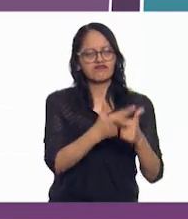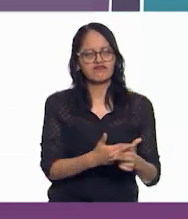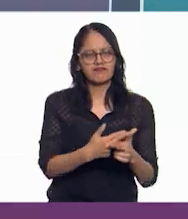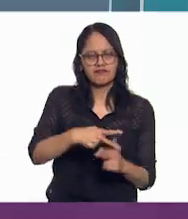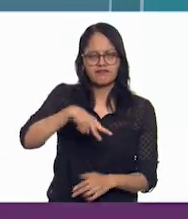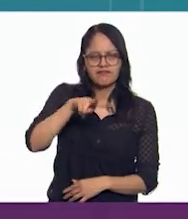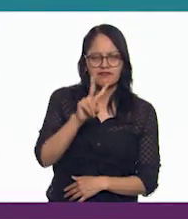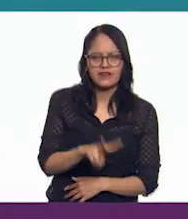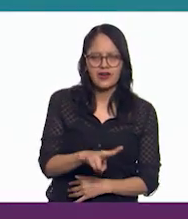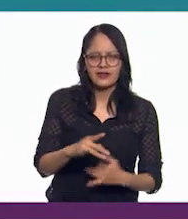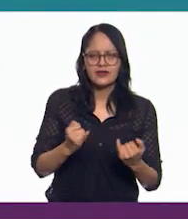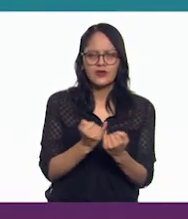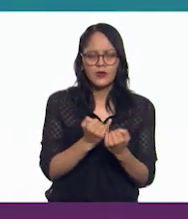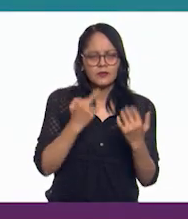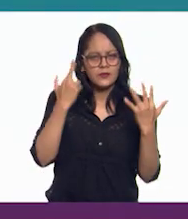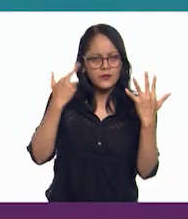sonido.